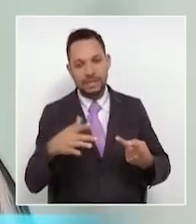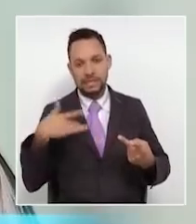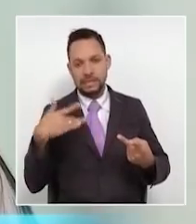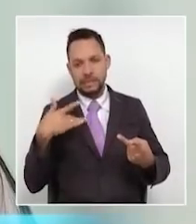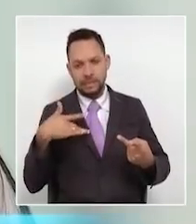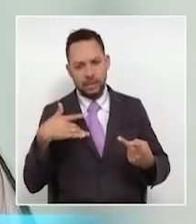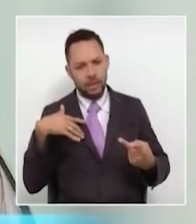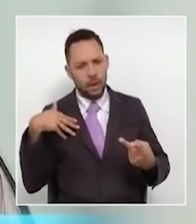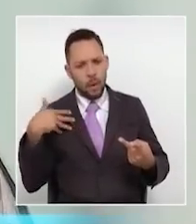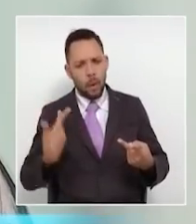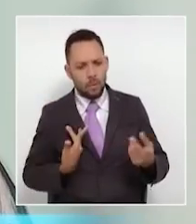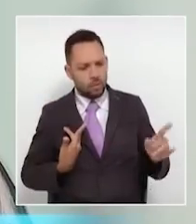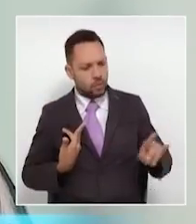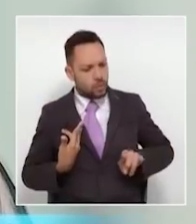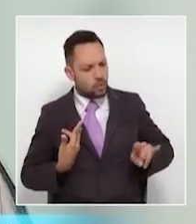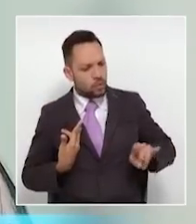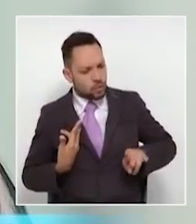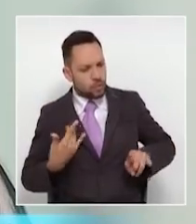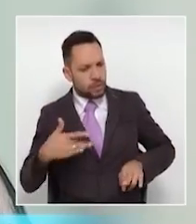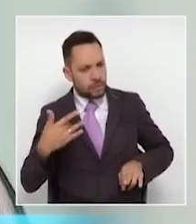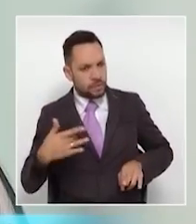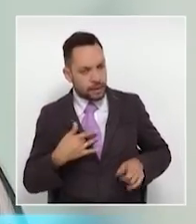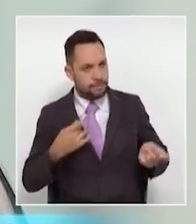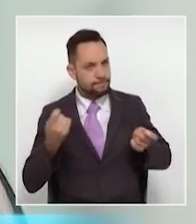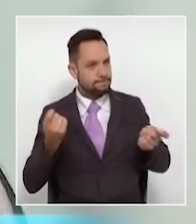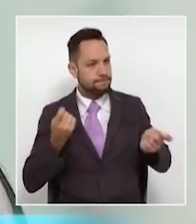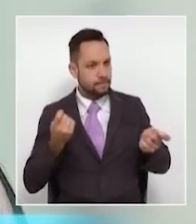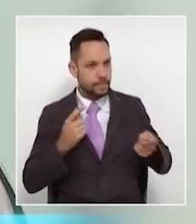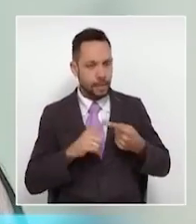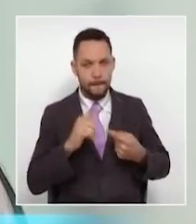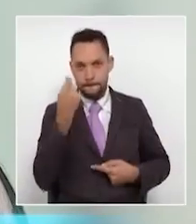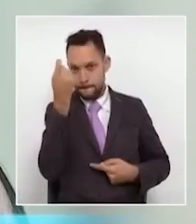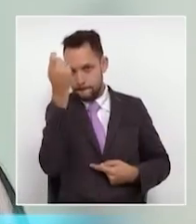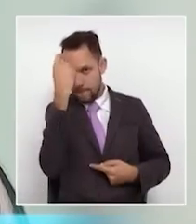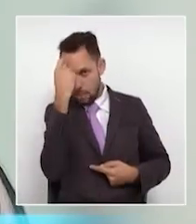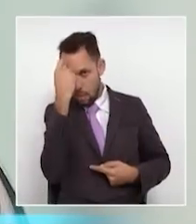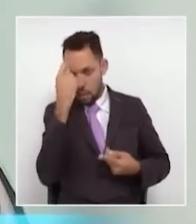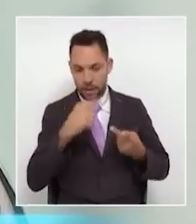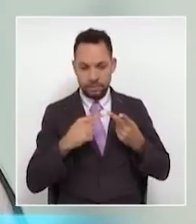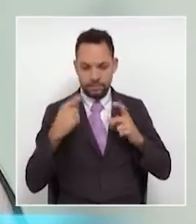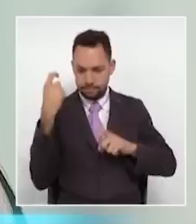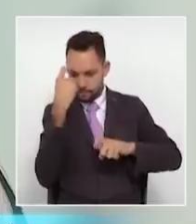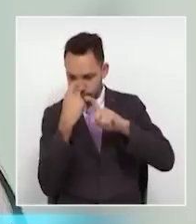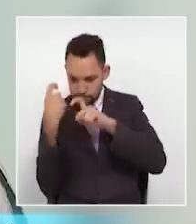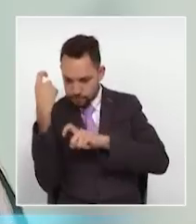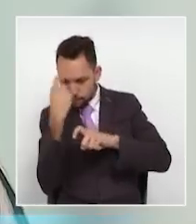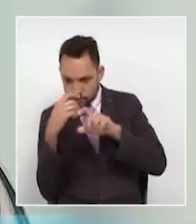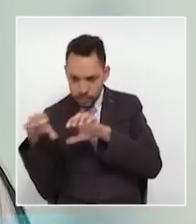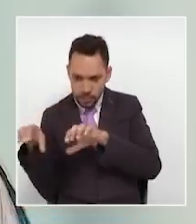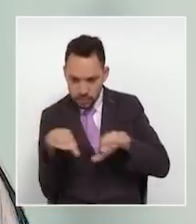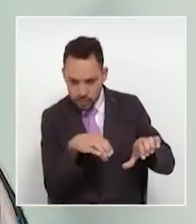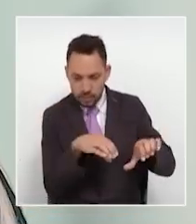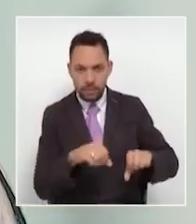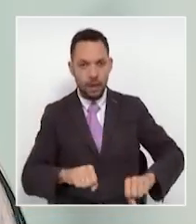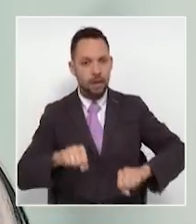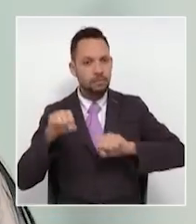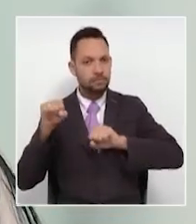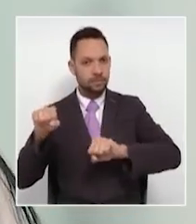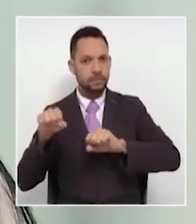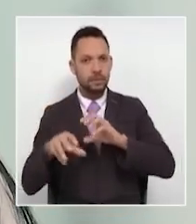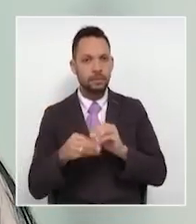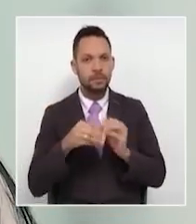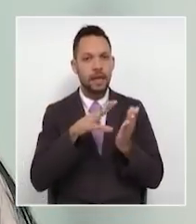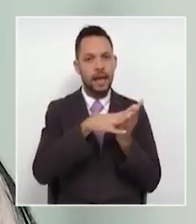persona en la parte cognitiva de lo que vamos a evaluar es la memoria la concentración el rendimiento cerebral promedio la capacidad de aprendizaje